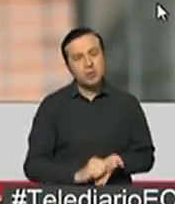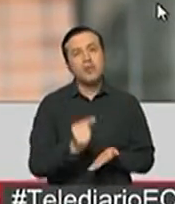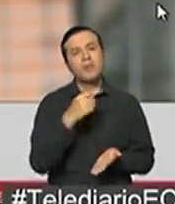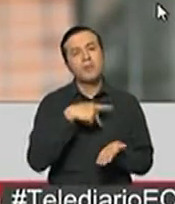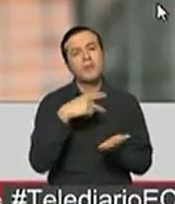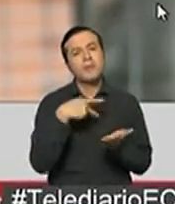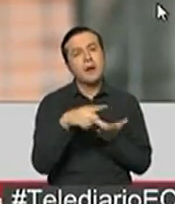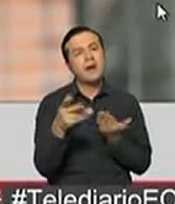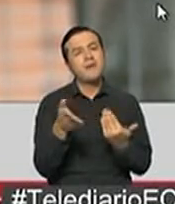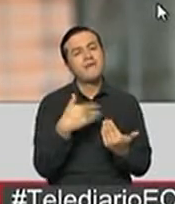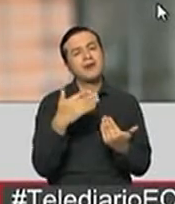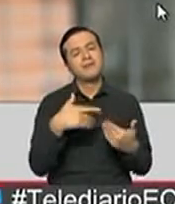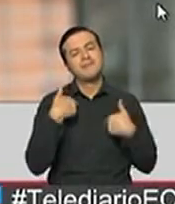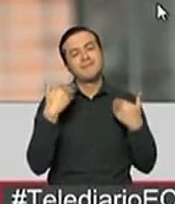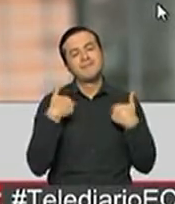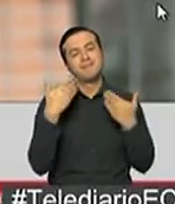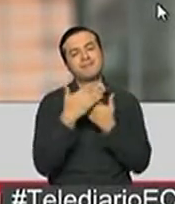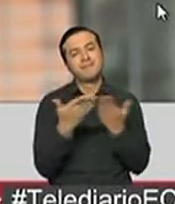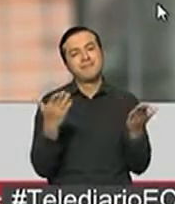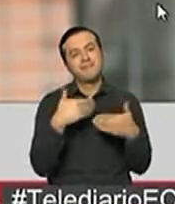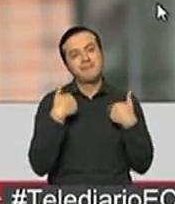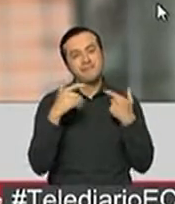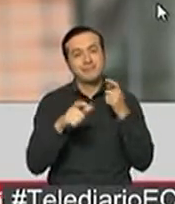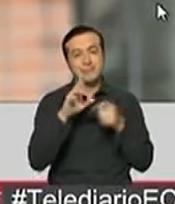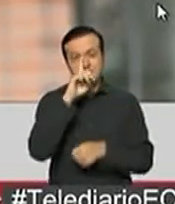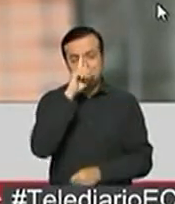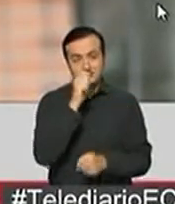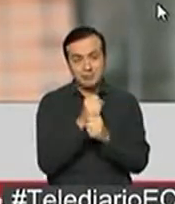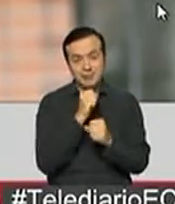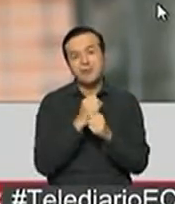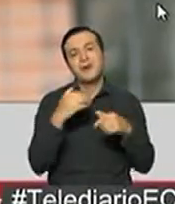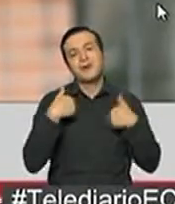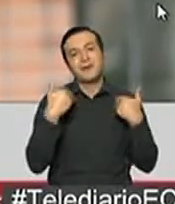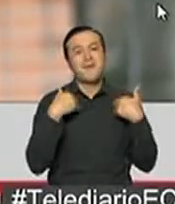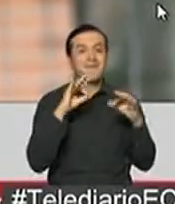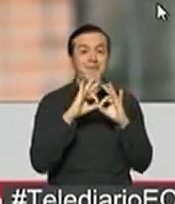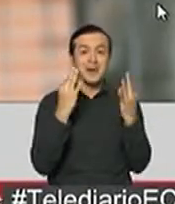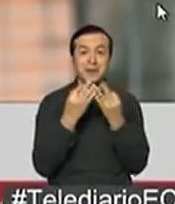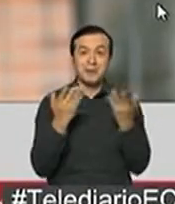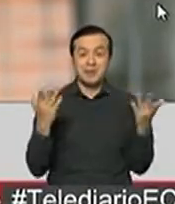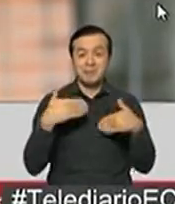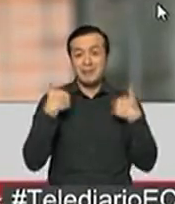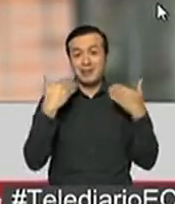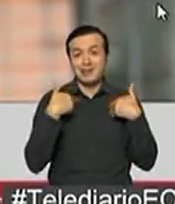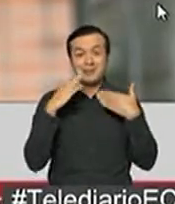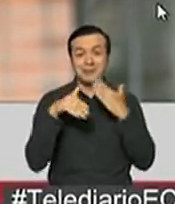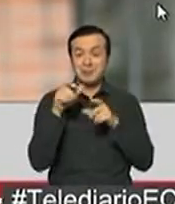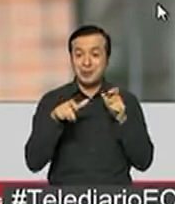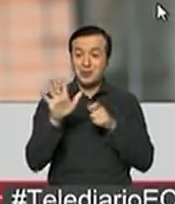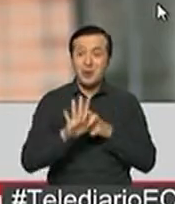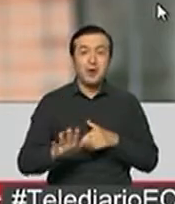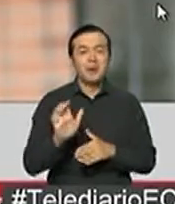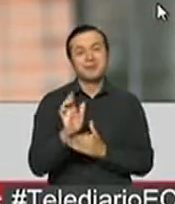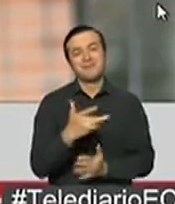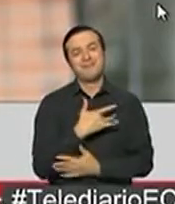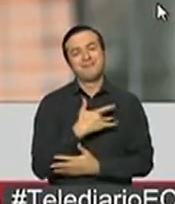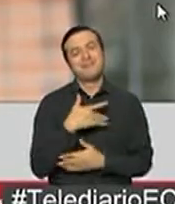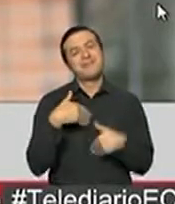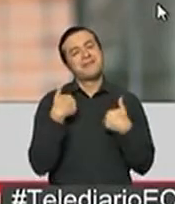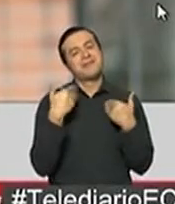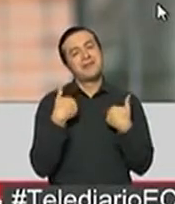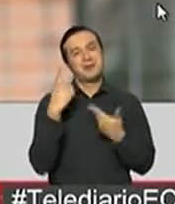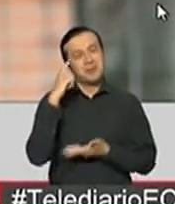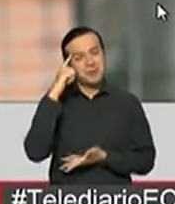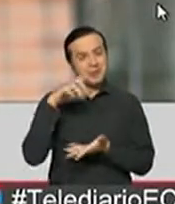me alegro por todos ustedes varios por los trabajadores me alegro por las familias me alegro por la ciudadanía ecuatoriana me alegro por el